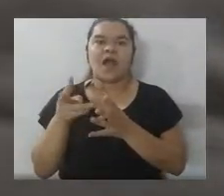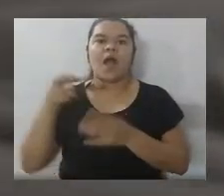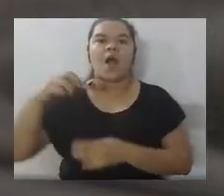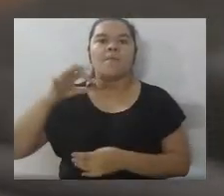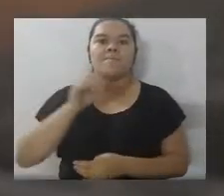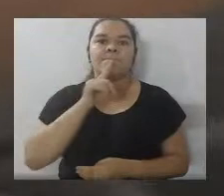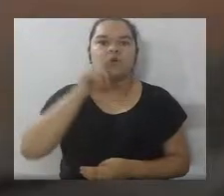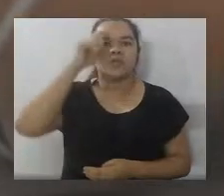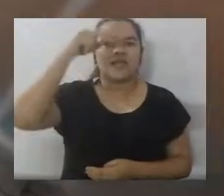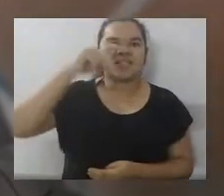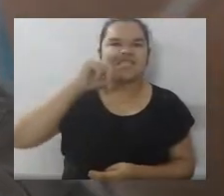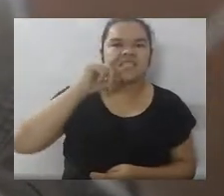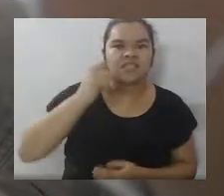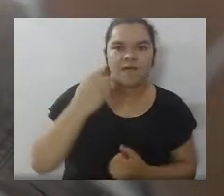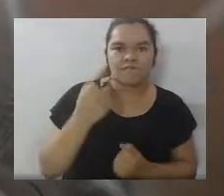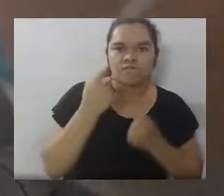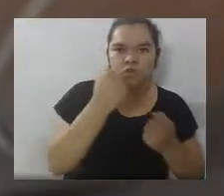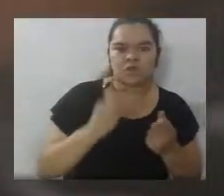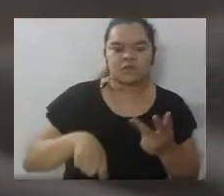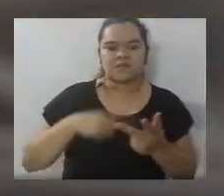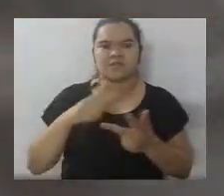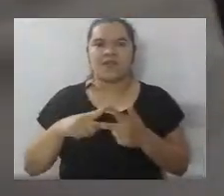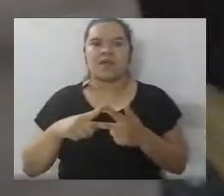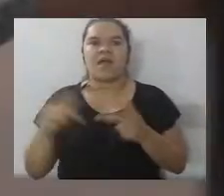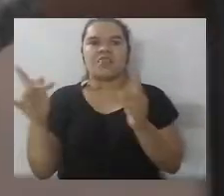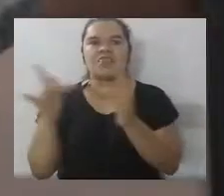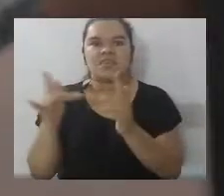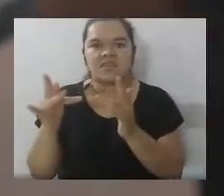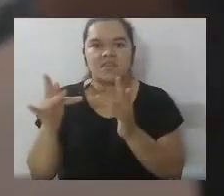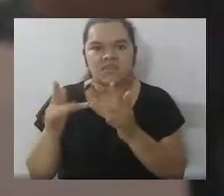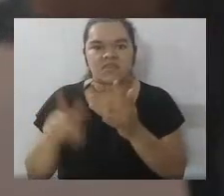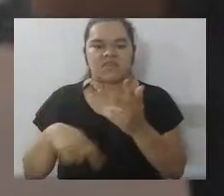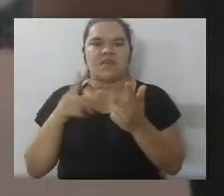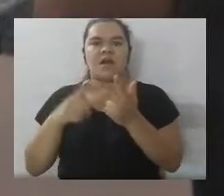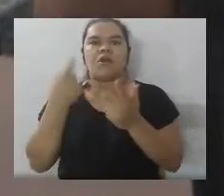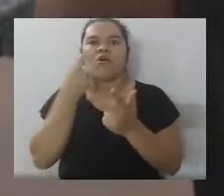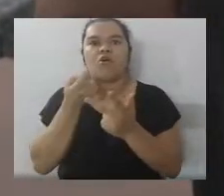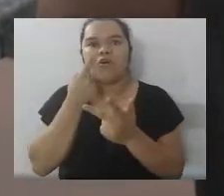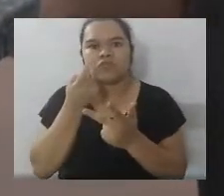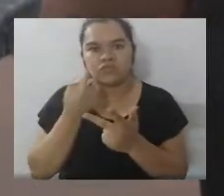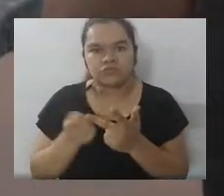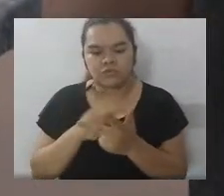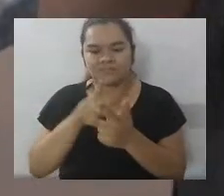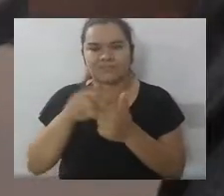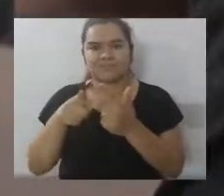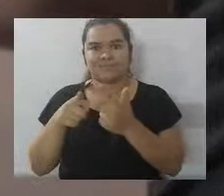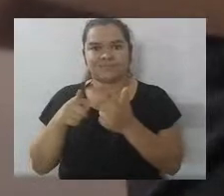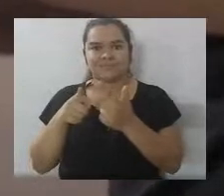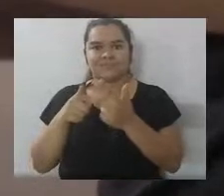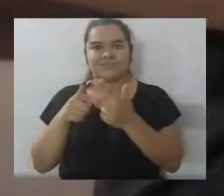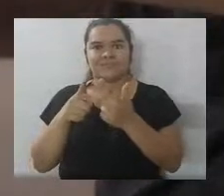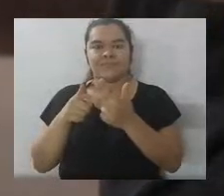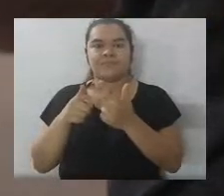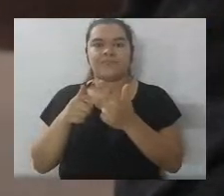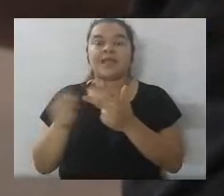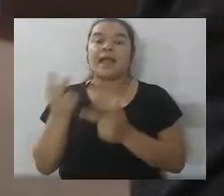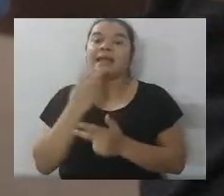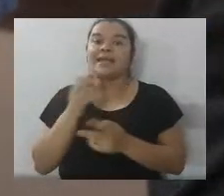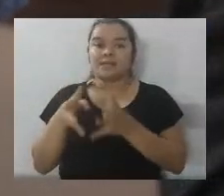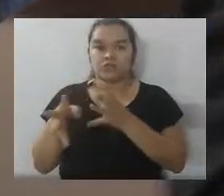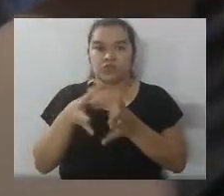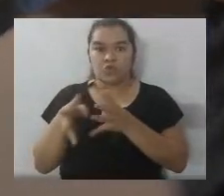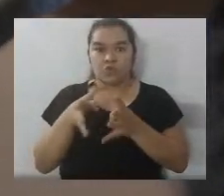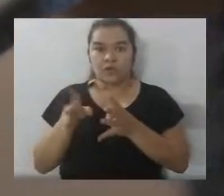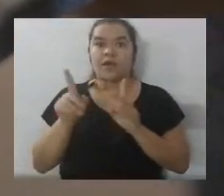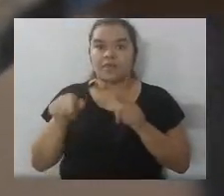electrónica digital, teoría de control. Dentro de la misma electrónica tenemos dos